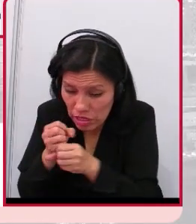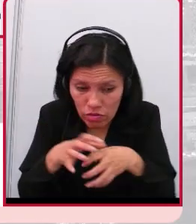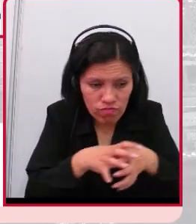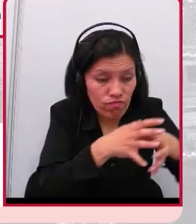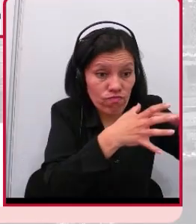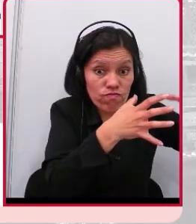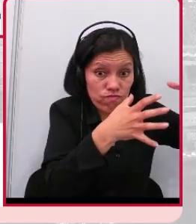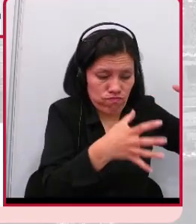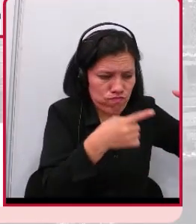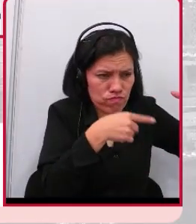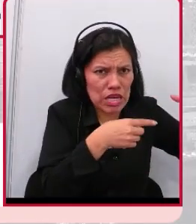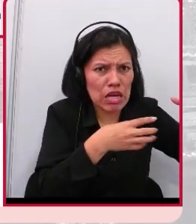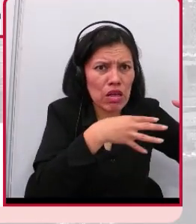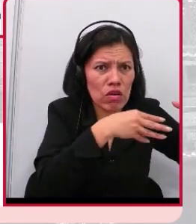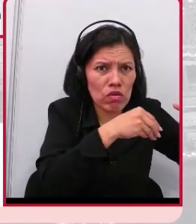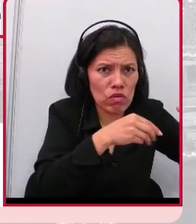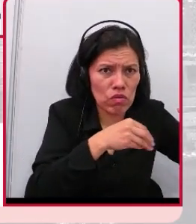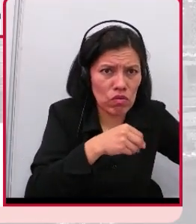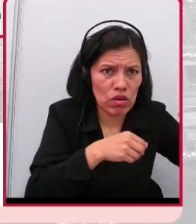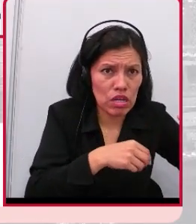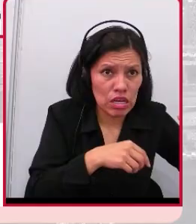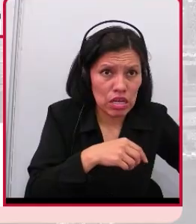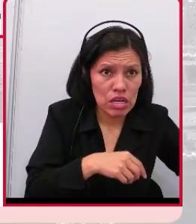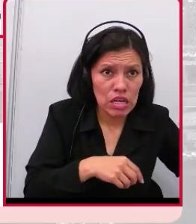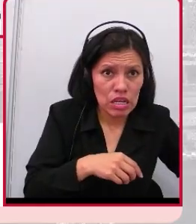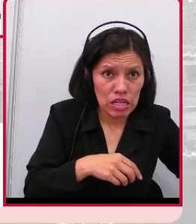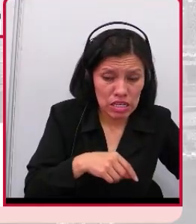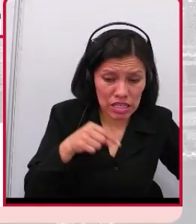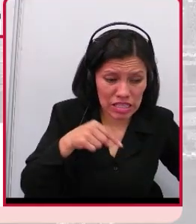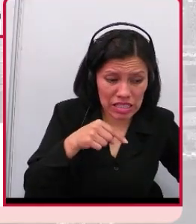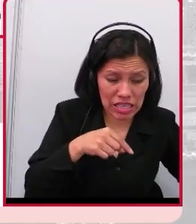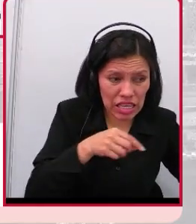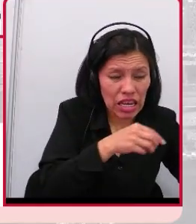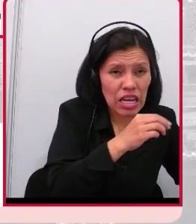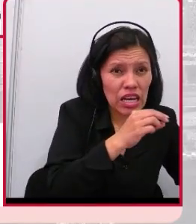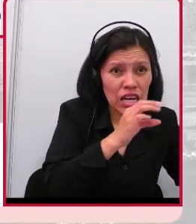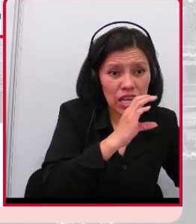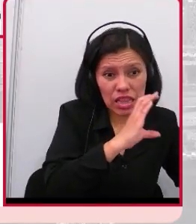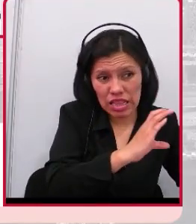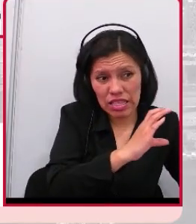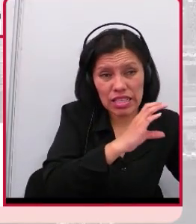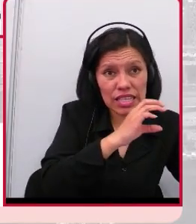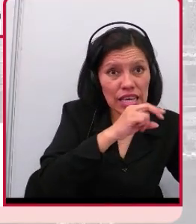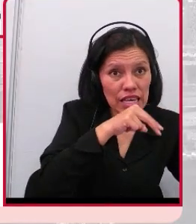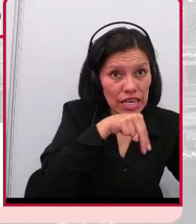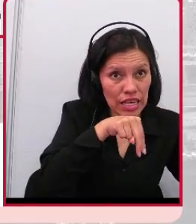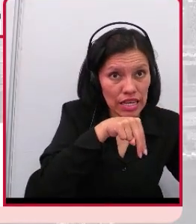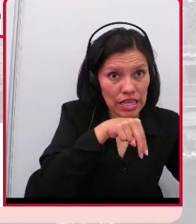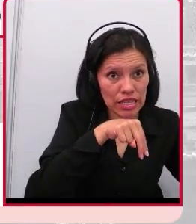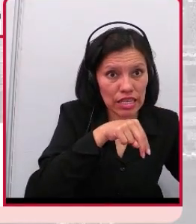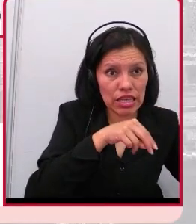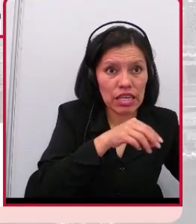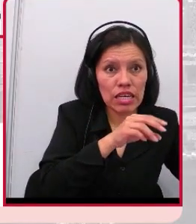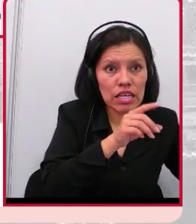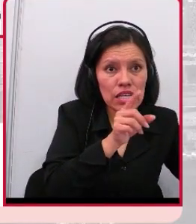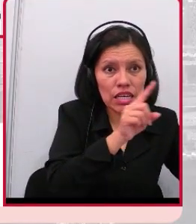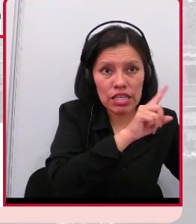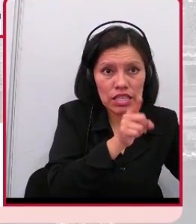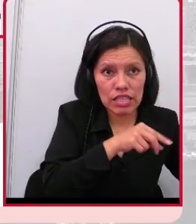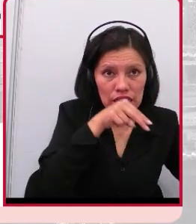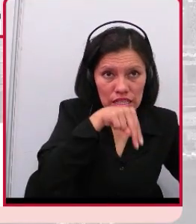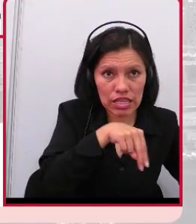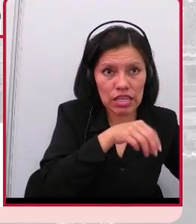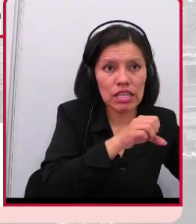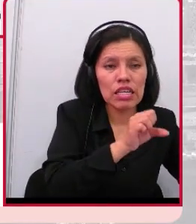donde la molibdenita es muy fina, hablando de tamaños reducidos, que son inferiores a 10 micras en